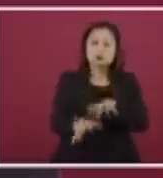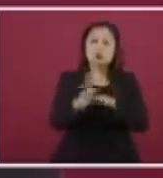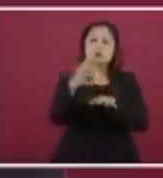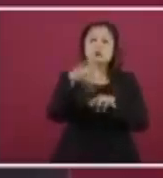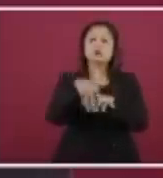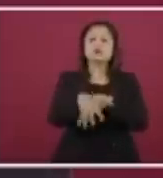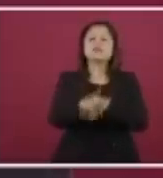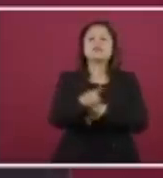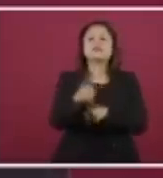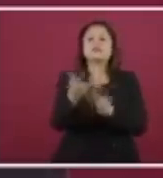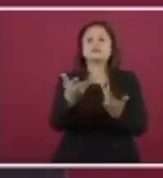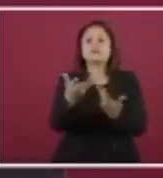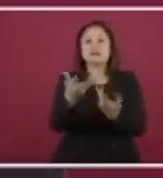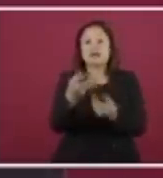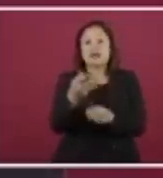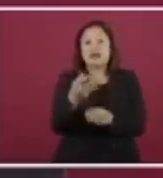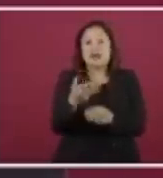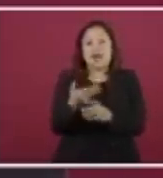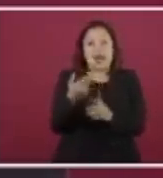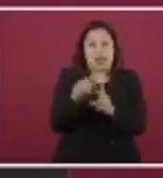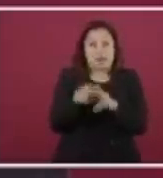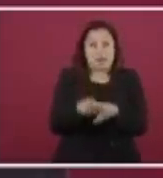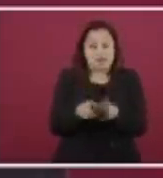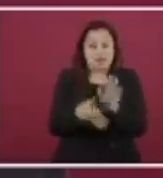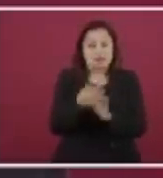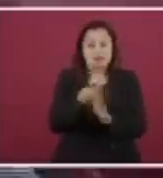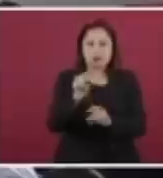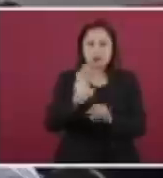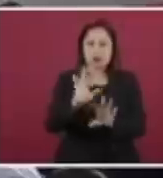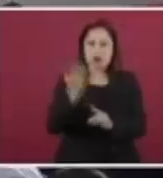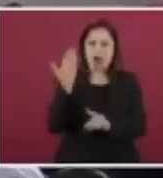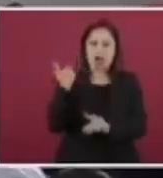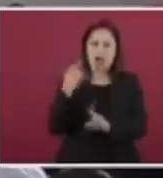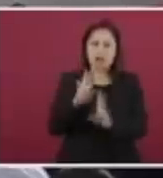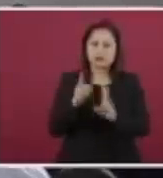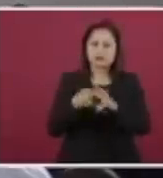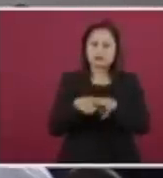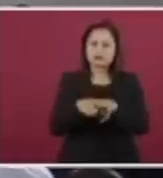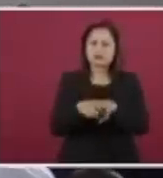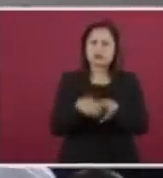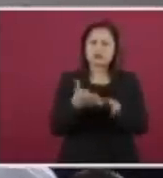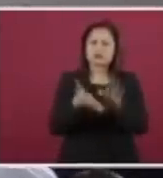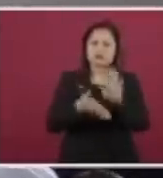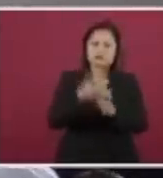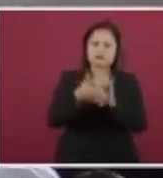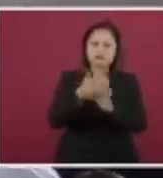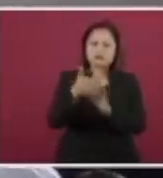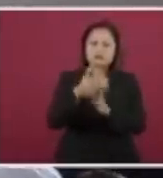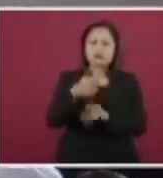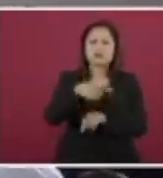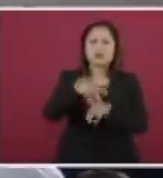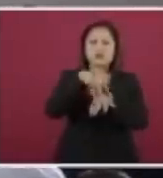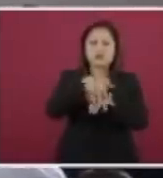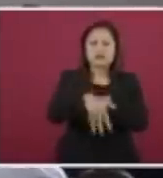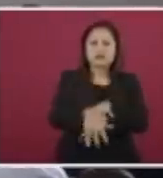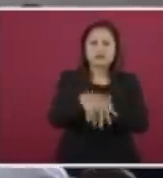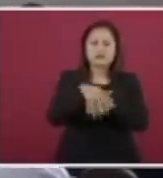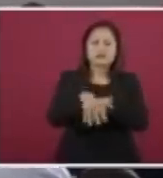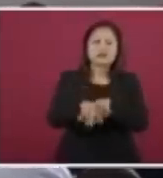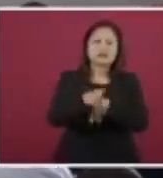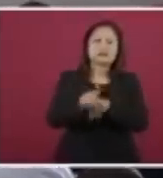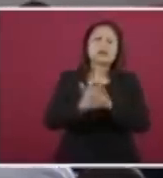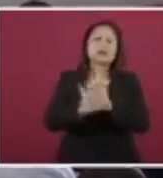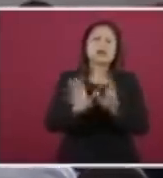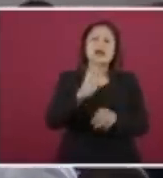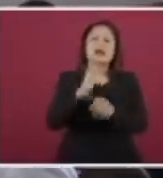presa que no solo ayuda para el riego, sino para evitar inundaciones en